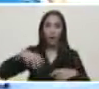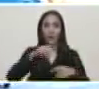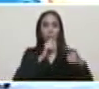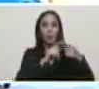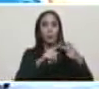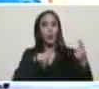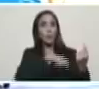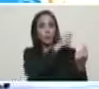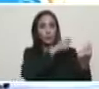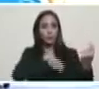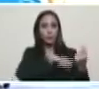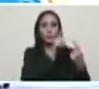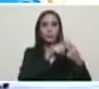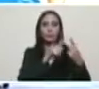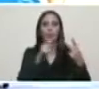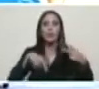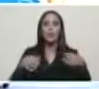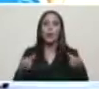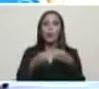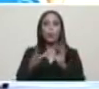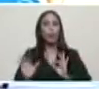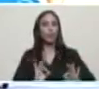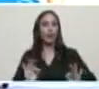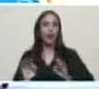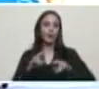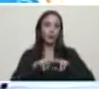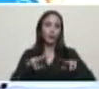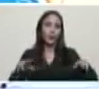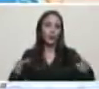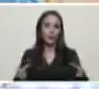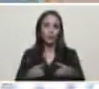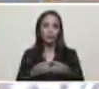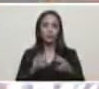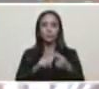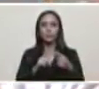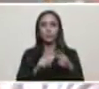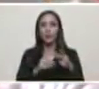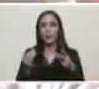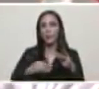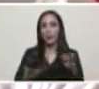núcleo del movimiento infantil de teatro César renjifo